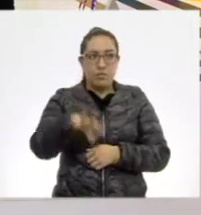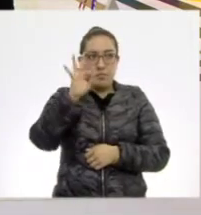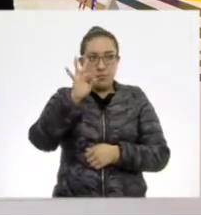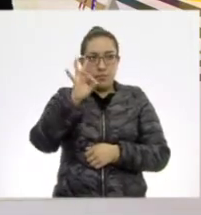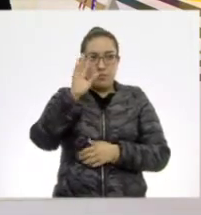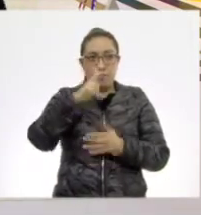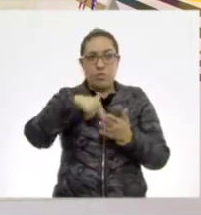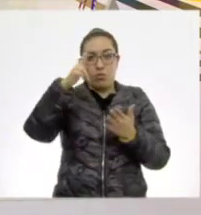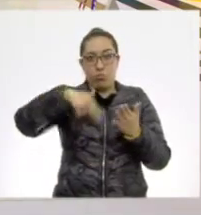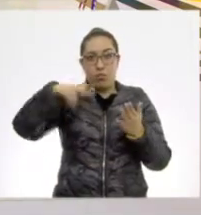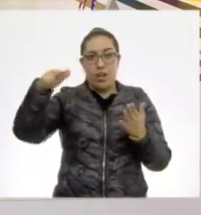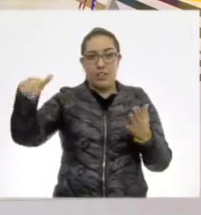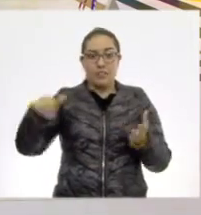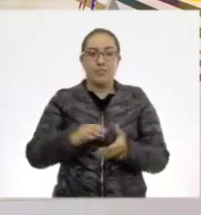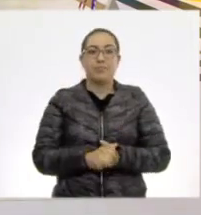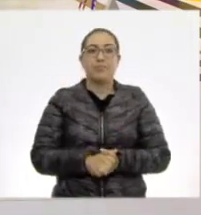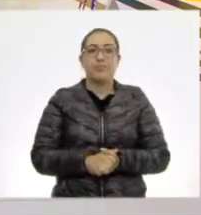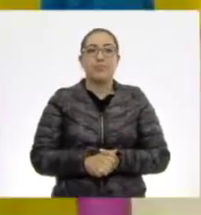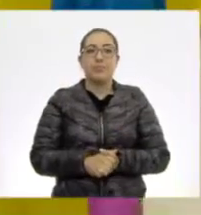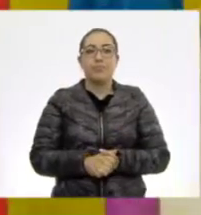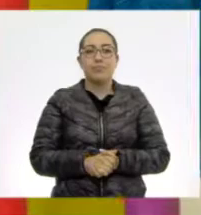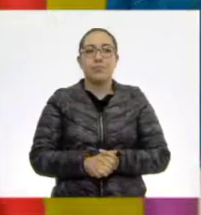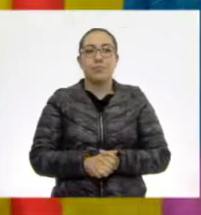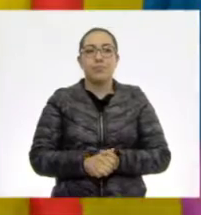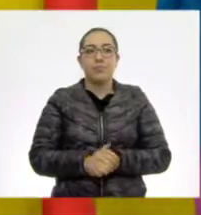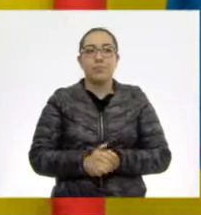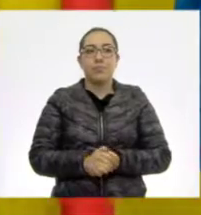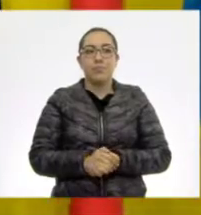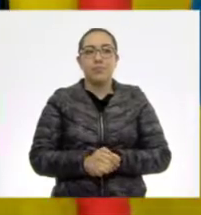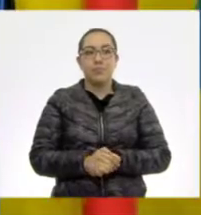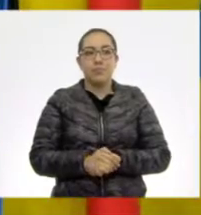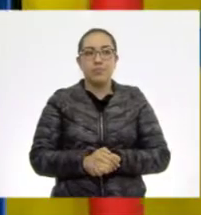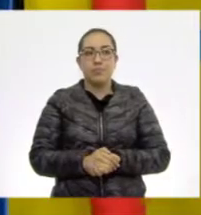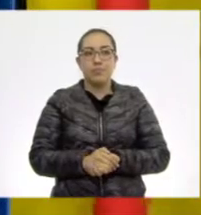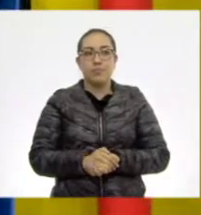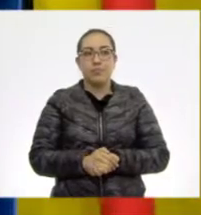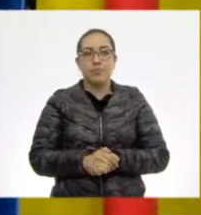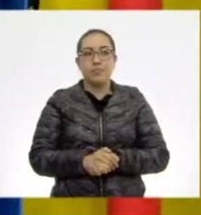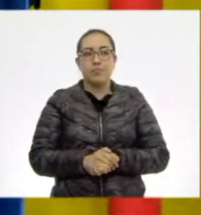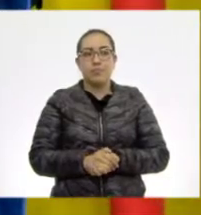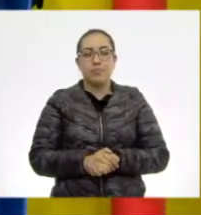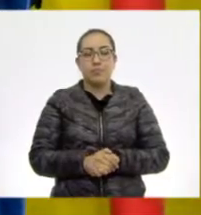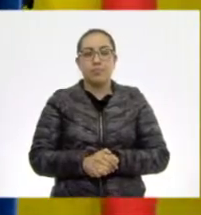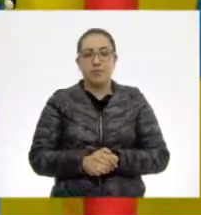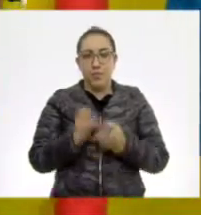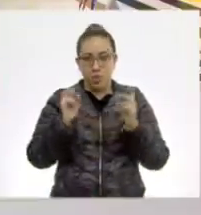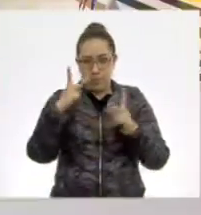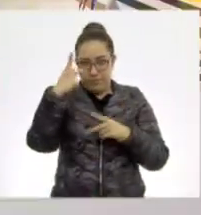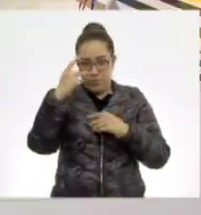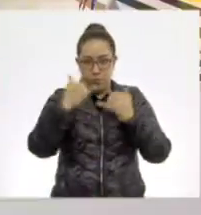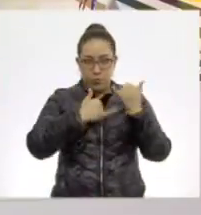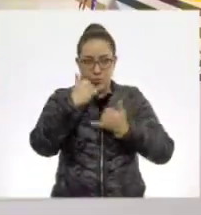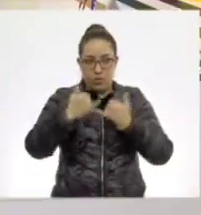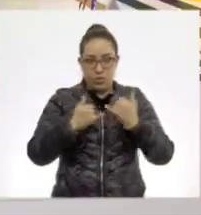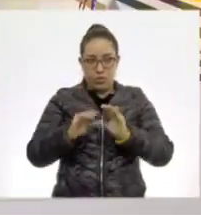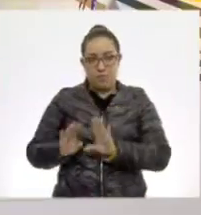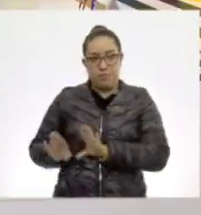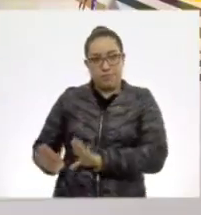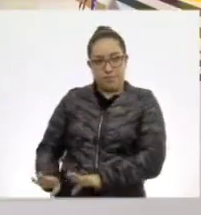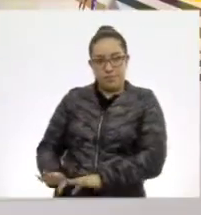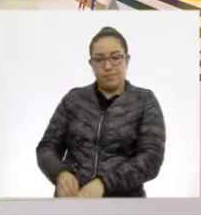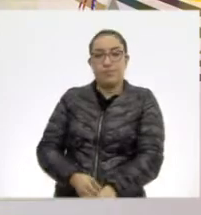Ah, excelente. Entonces ya coloca coloca tu juguete en el piso, que es a quien te